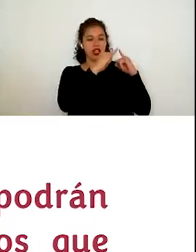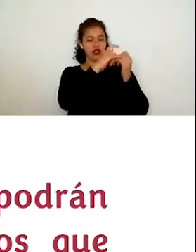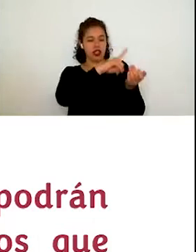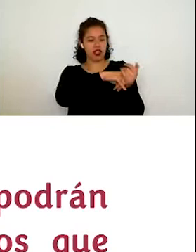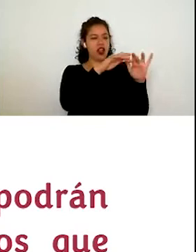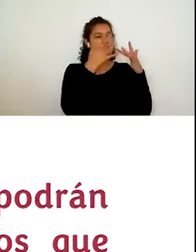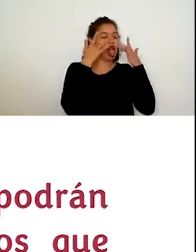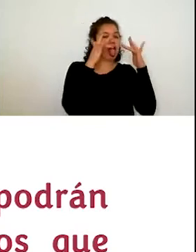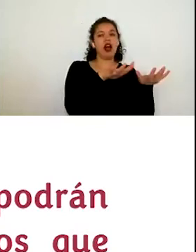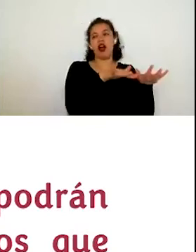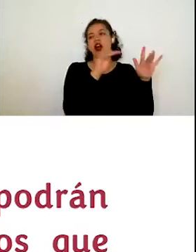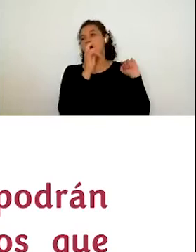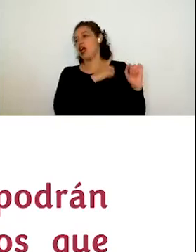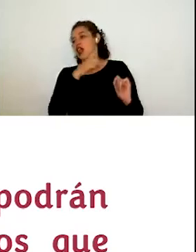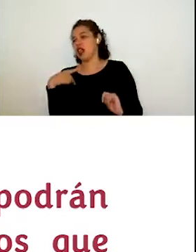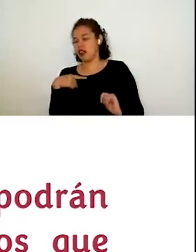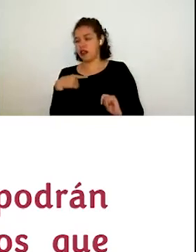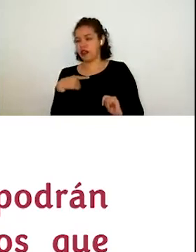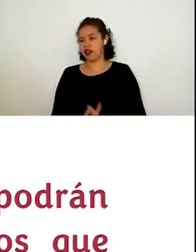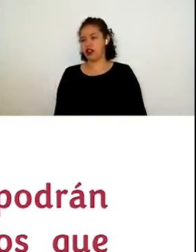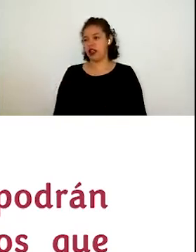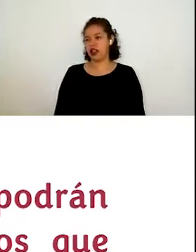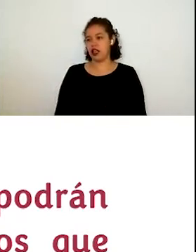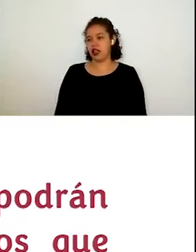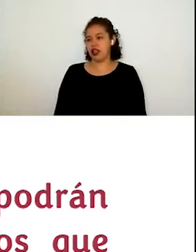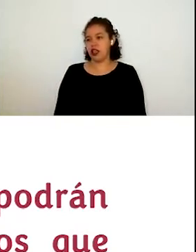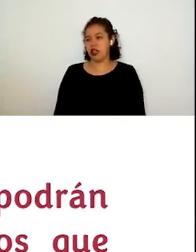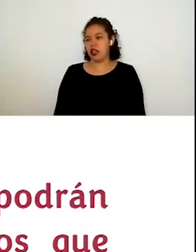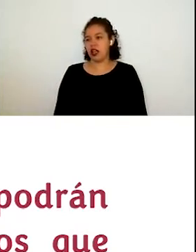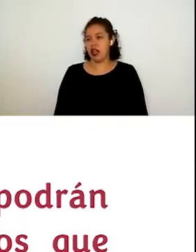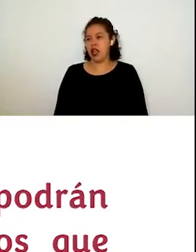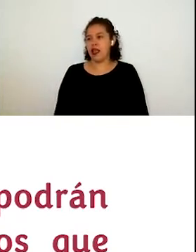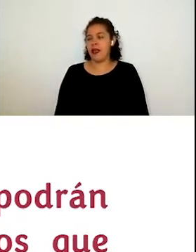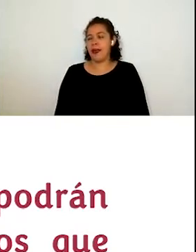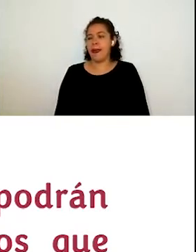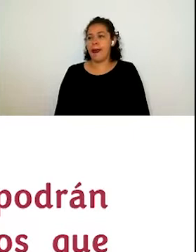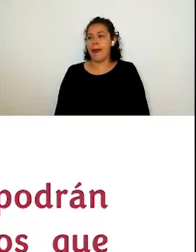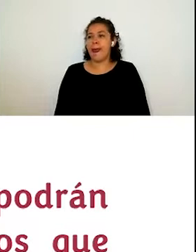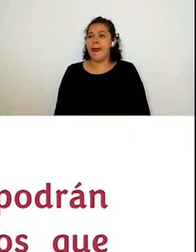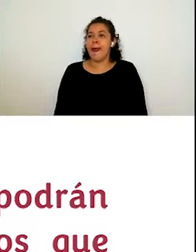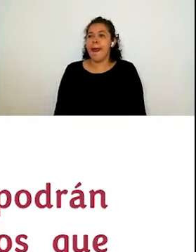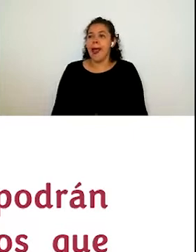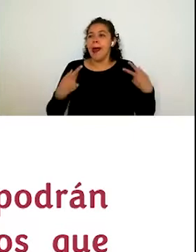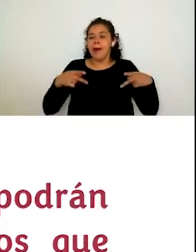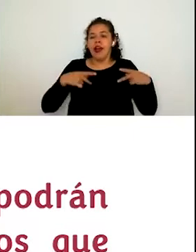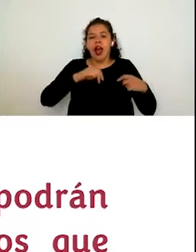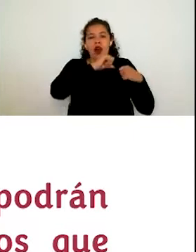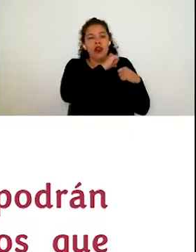Tampoco pueden ser, obviamente, las personas que hayan sido sentenciados por una autoridad